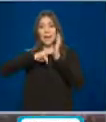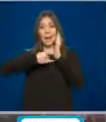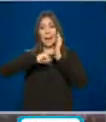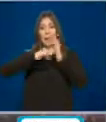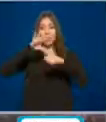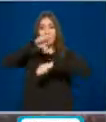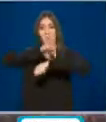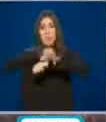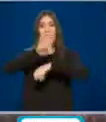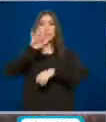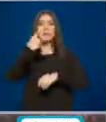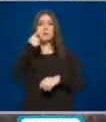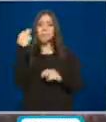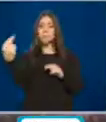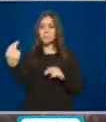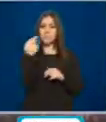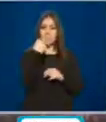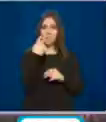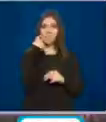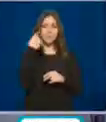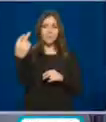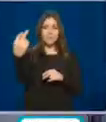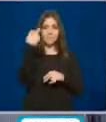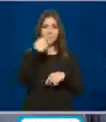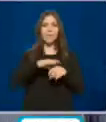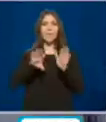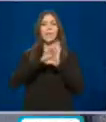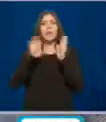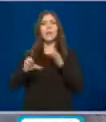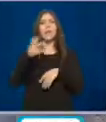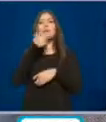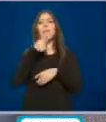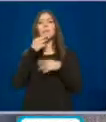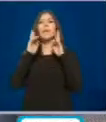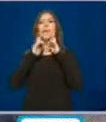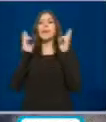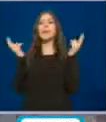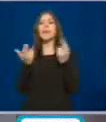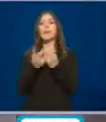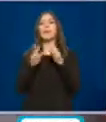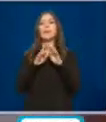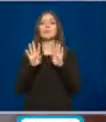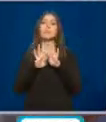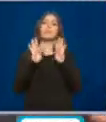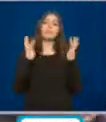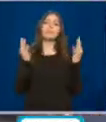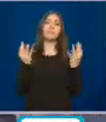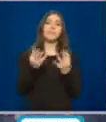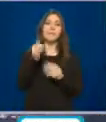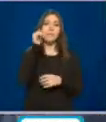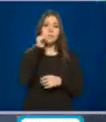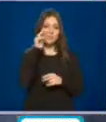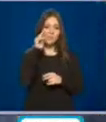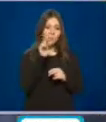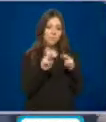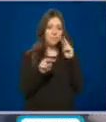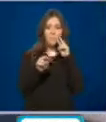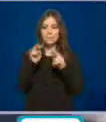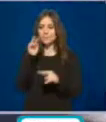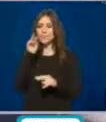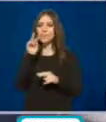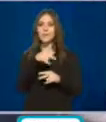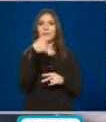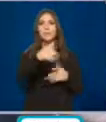como, miren el reloj, si es una reunión entre hombres, es muy común que lo que se revisan es los relojes. Claro, el reloj, es ¿no?